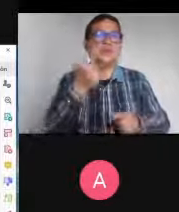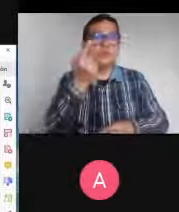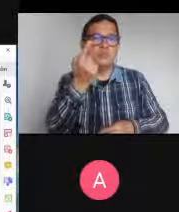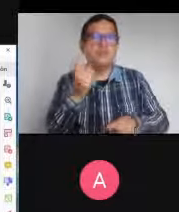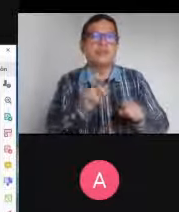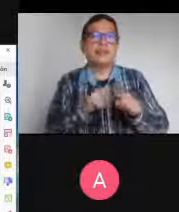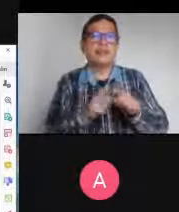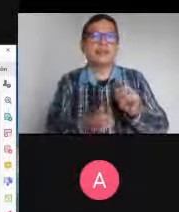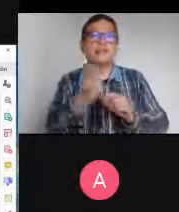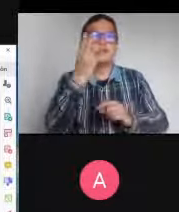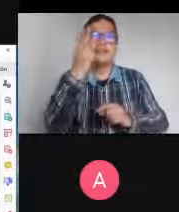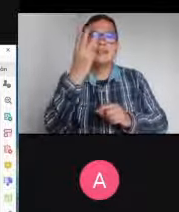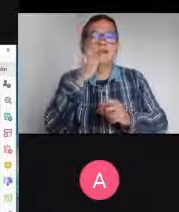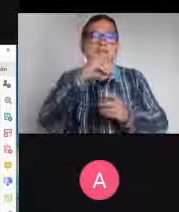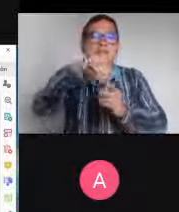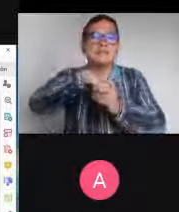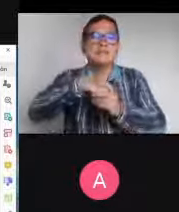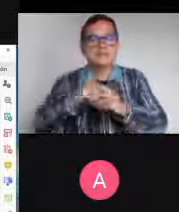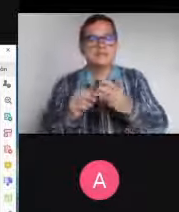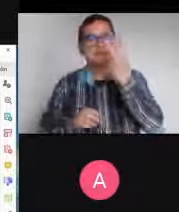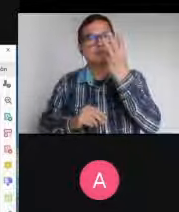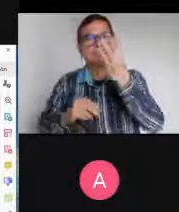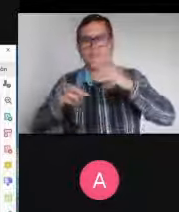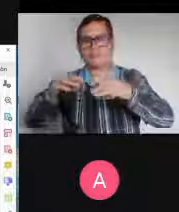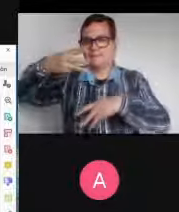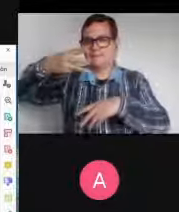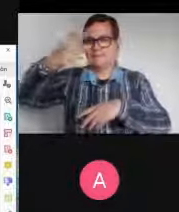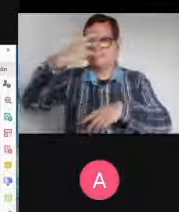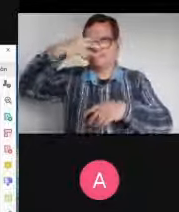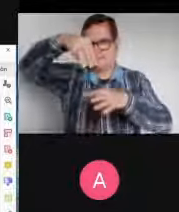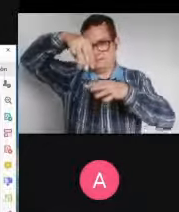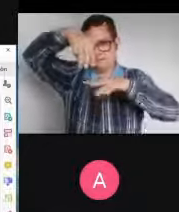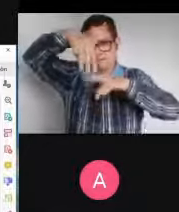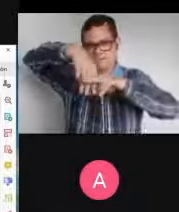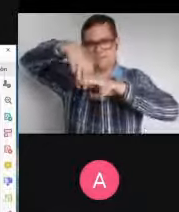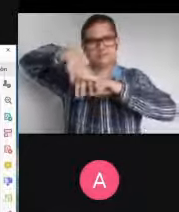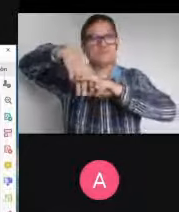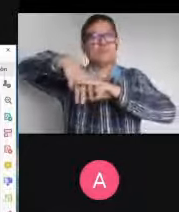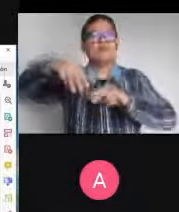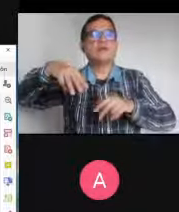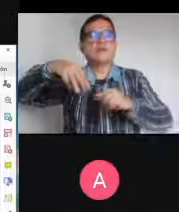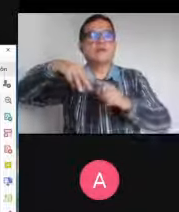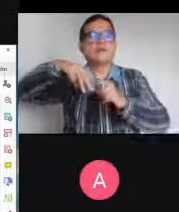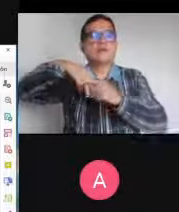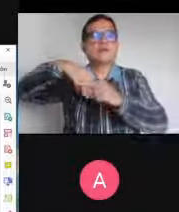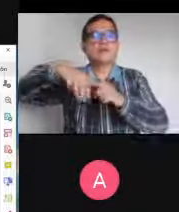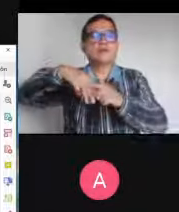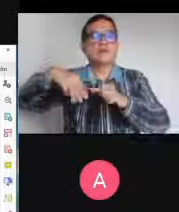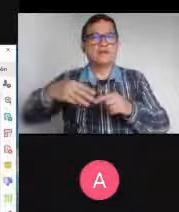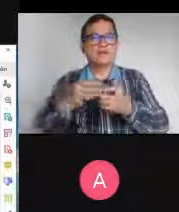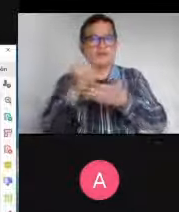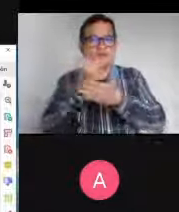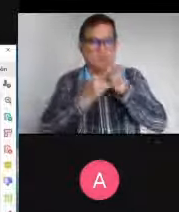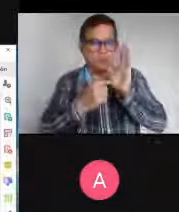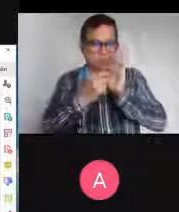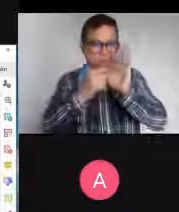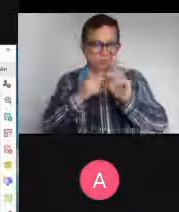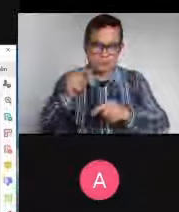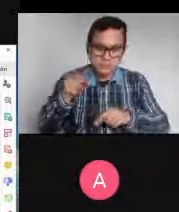trae tres terminales o tres paticas. En la parte de abajo pues vemos los diagramas de los dos.